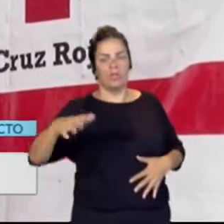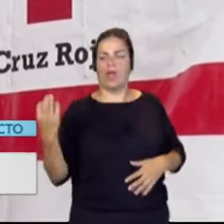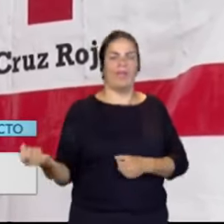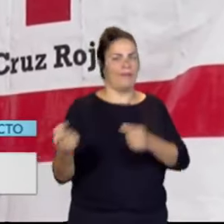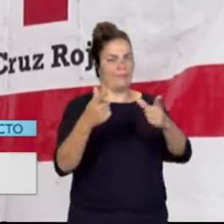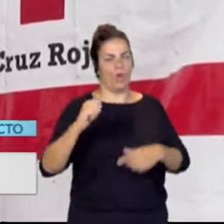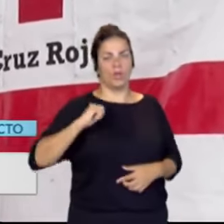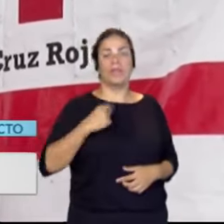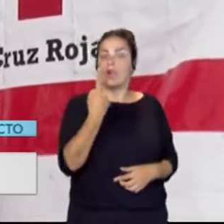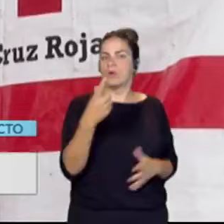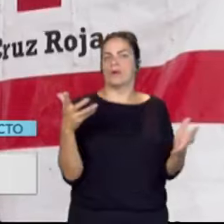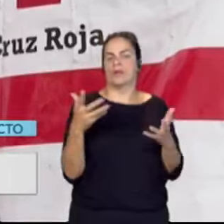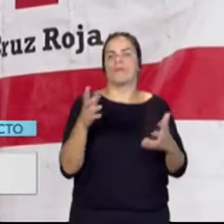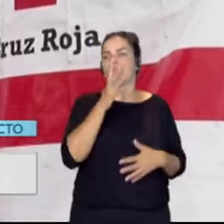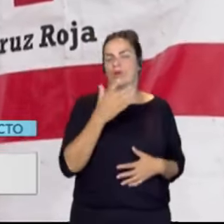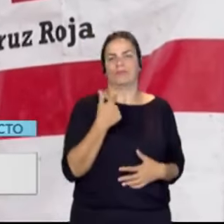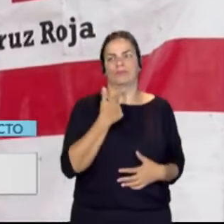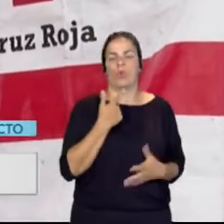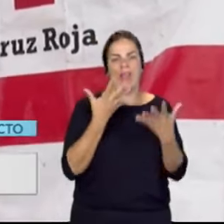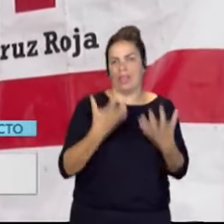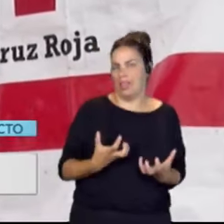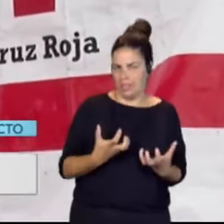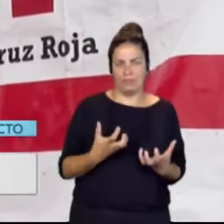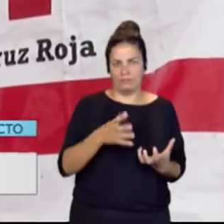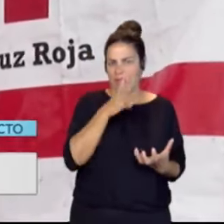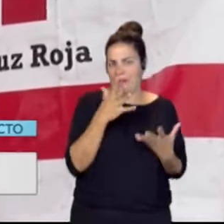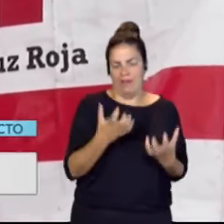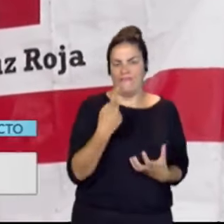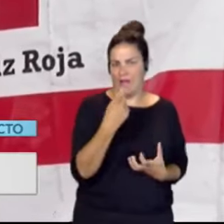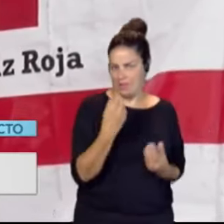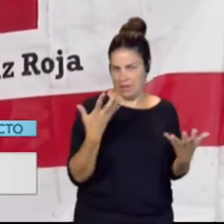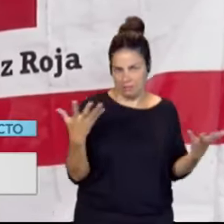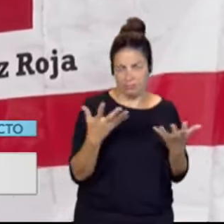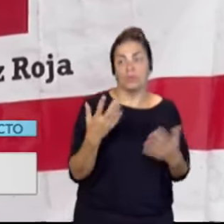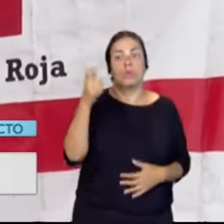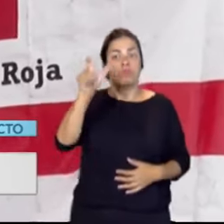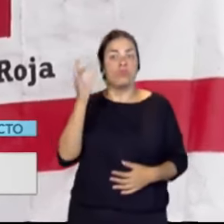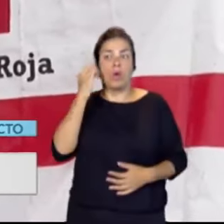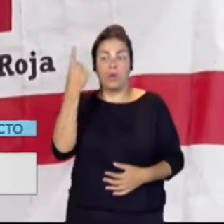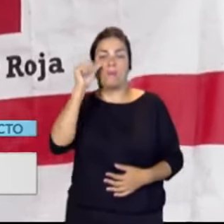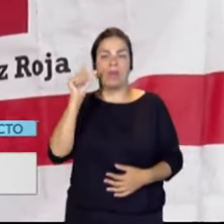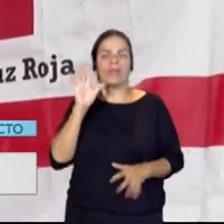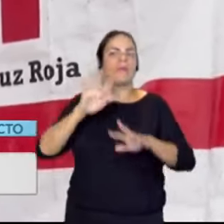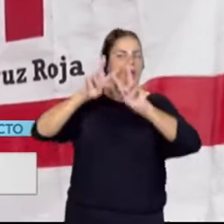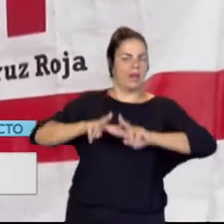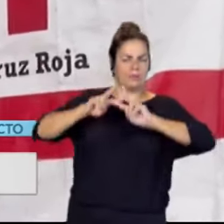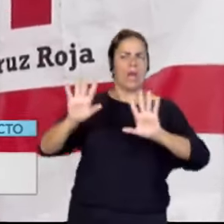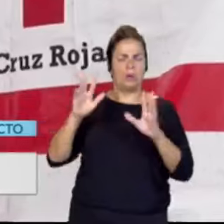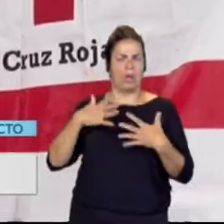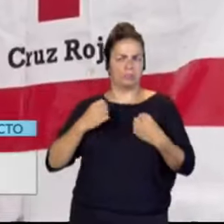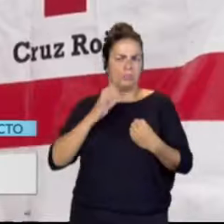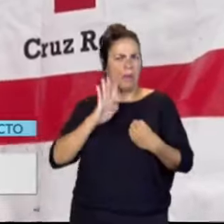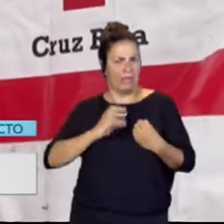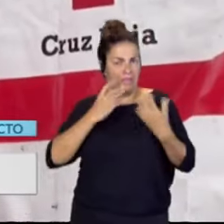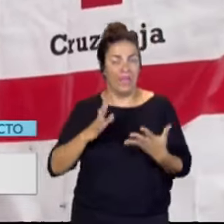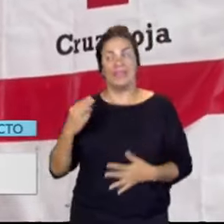una más grave con un cuadro de deshidratación, una mujer embarazada más que nada para valoración, aunque estaba en buen estado, y 3